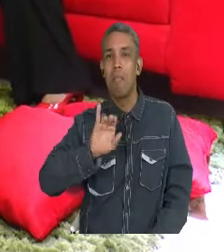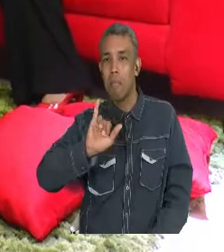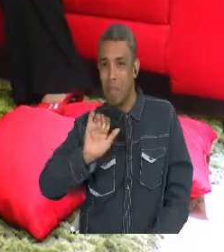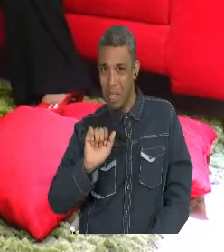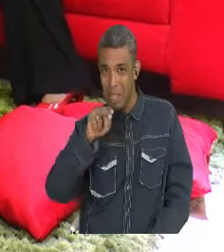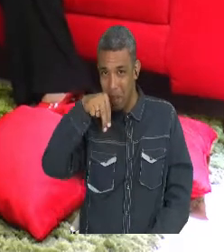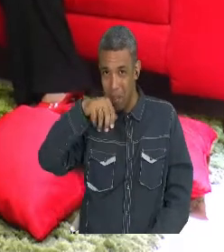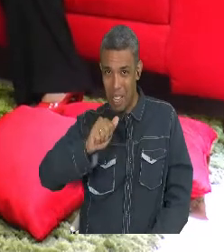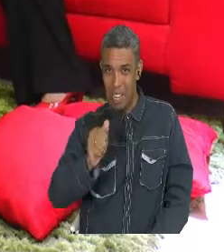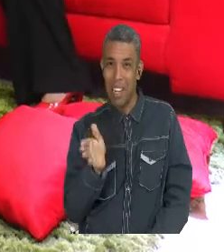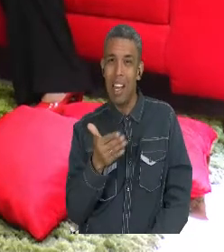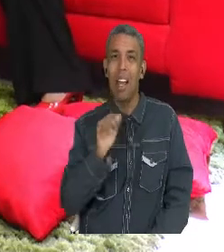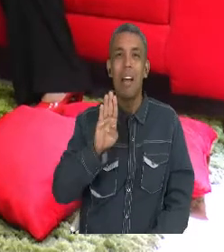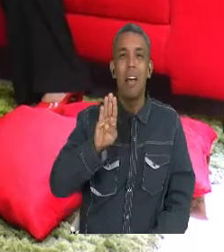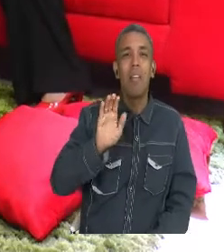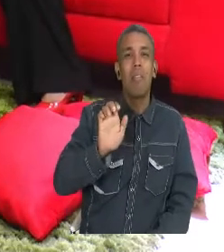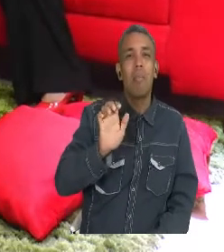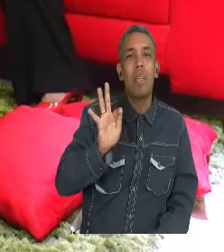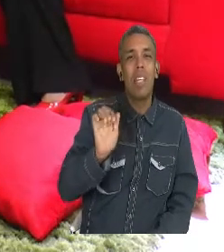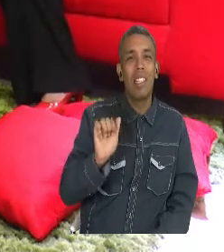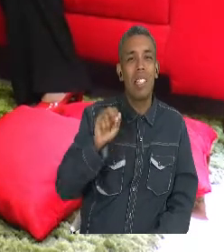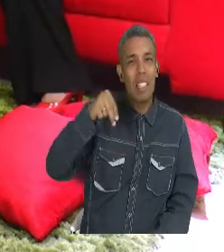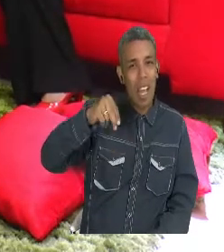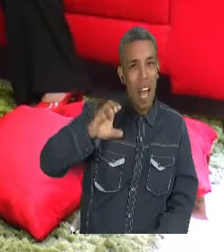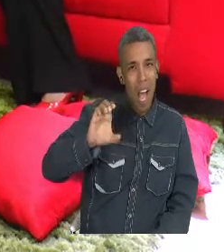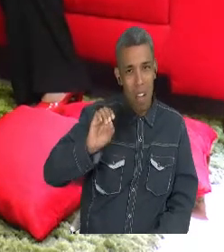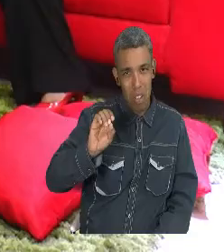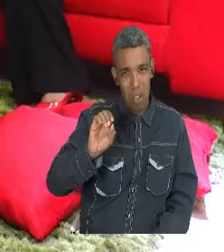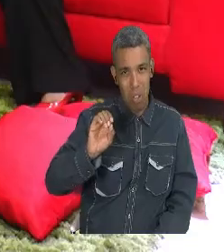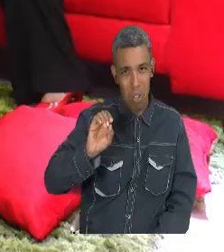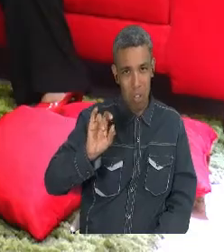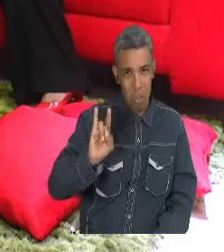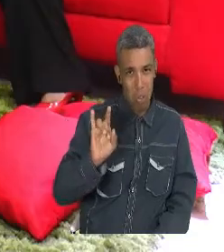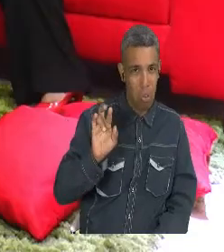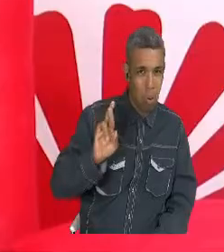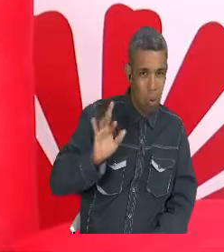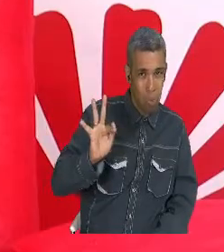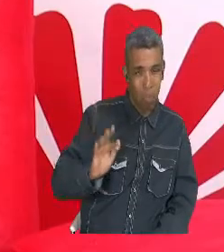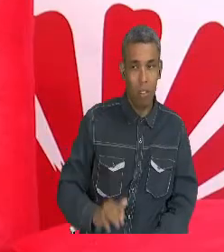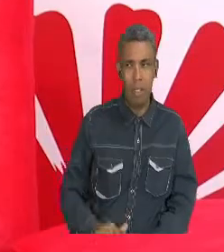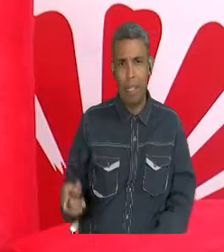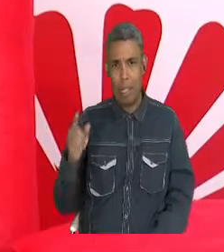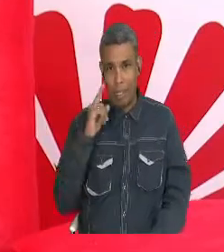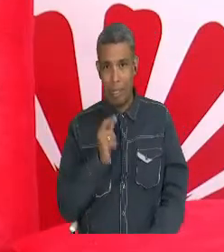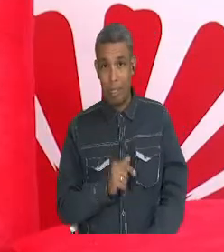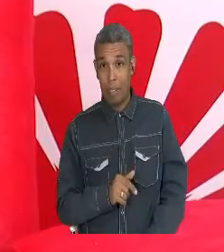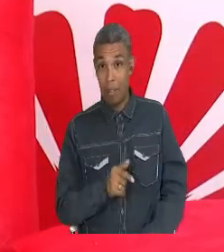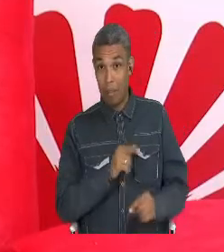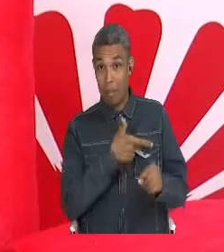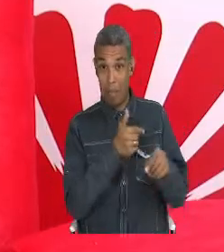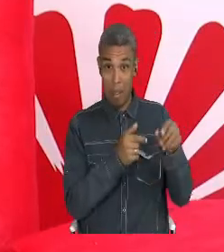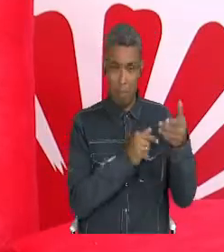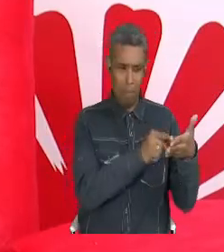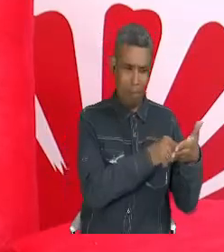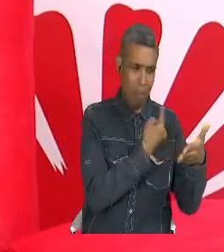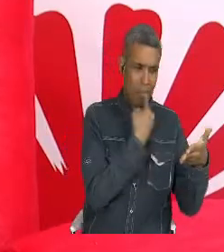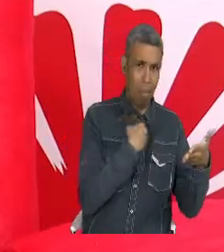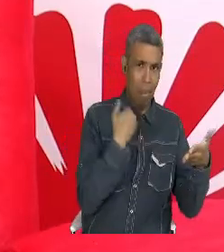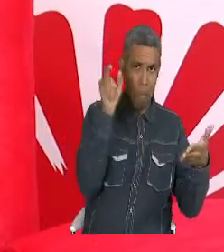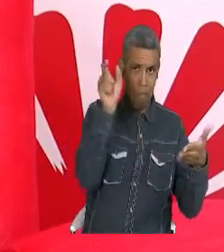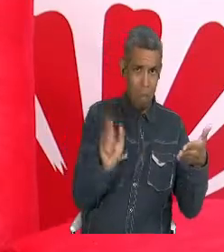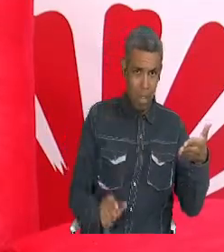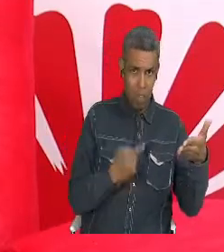en casa. Bueno, Vivi, nuestro televidente nos plantea un problema, y es que a él le deben 10 millones de pesos, pero él no tiene ni